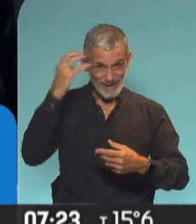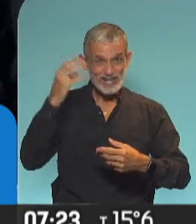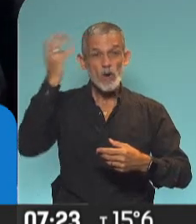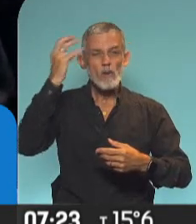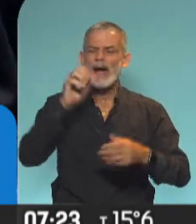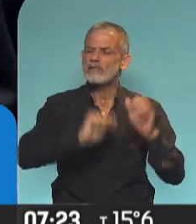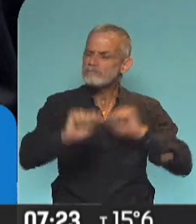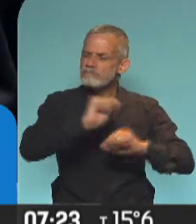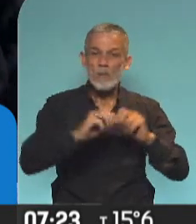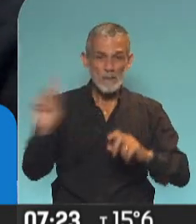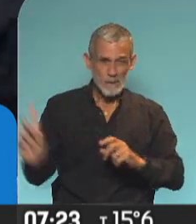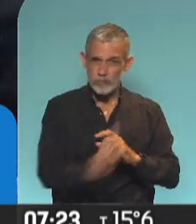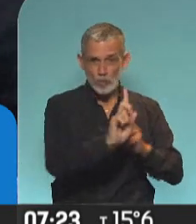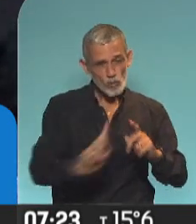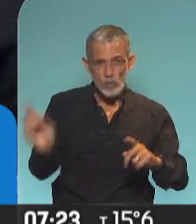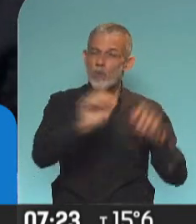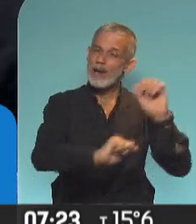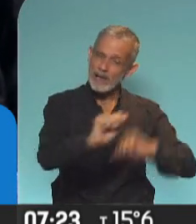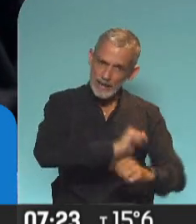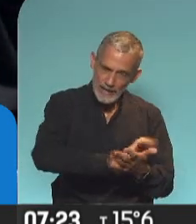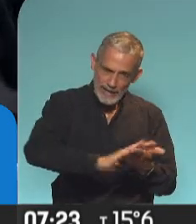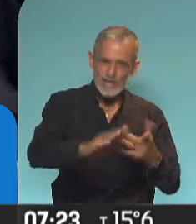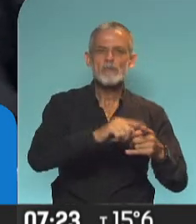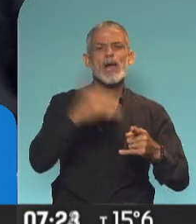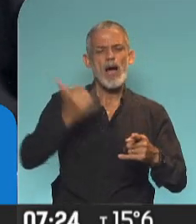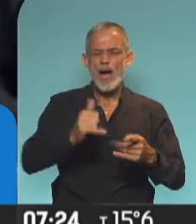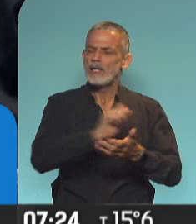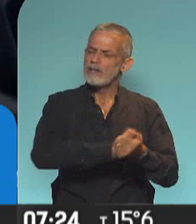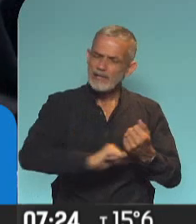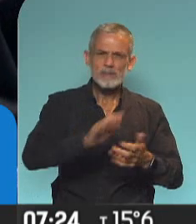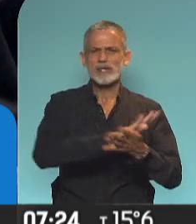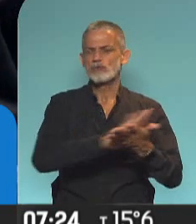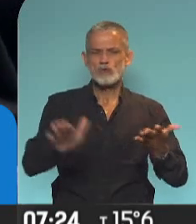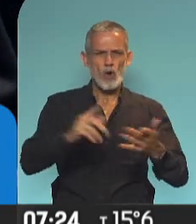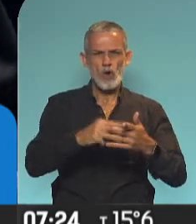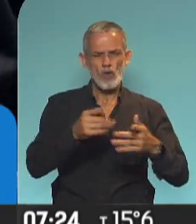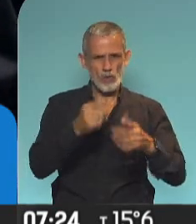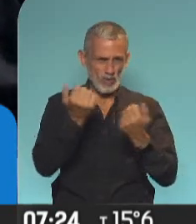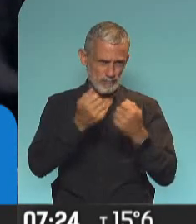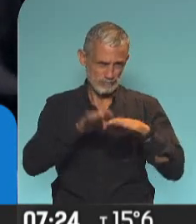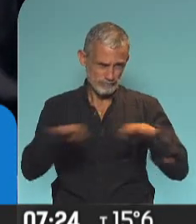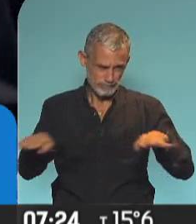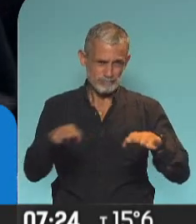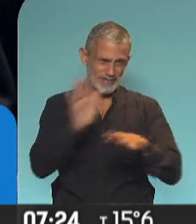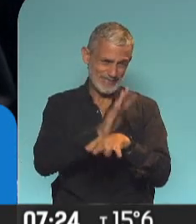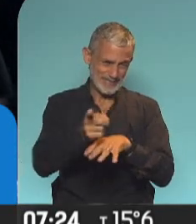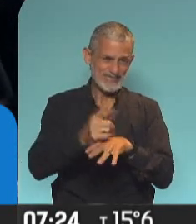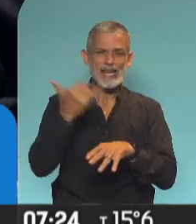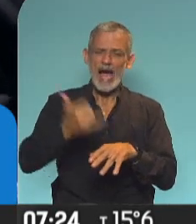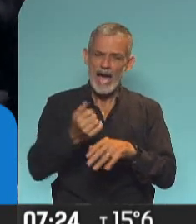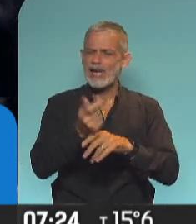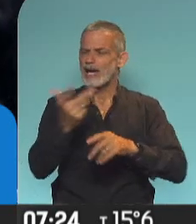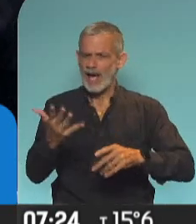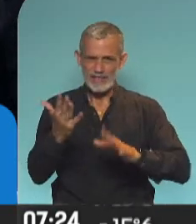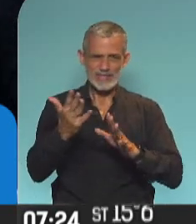se limpian cada persona que entra después se limpia tienen durante toda la función hay cantidad suficiente para